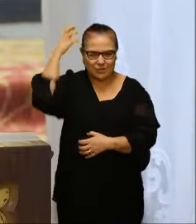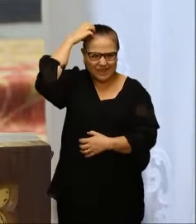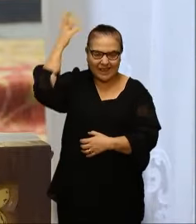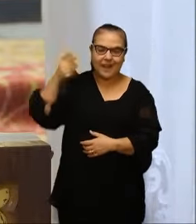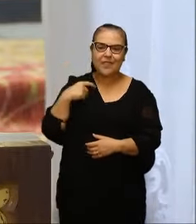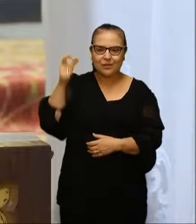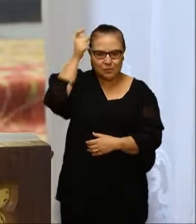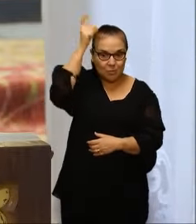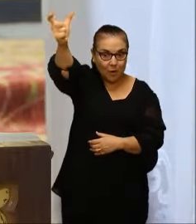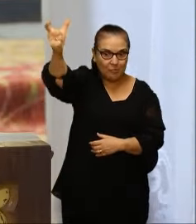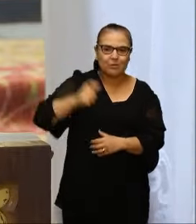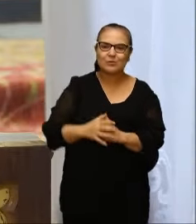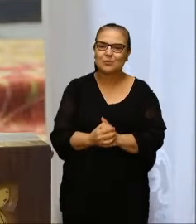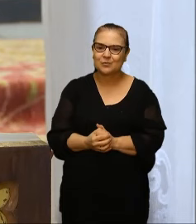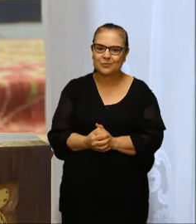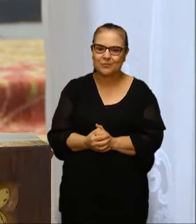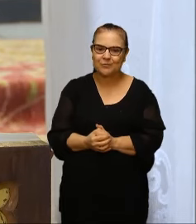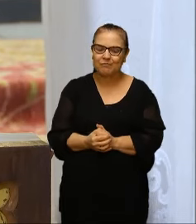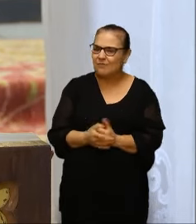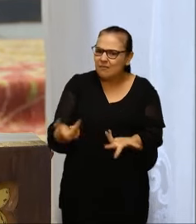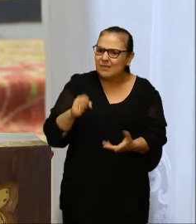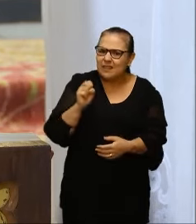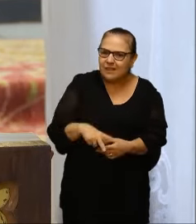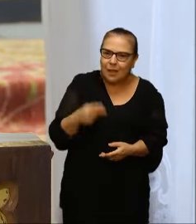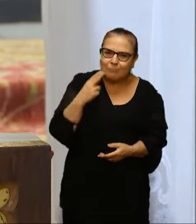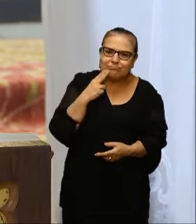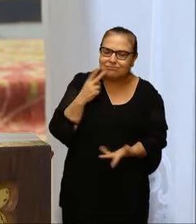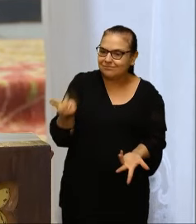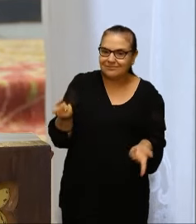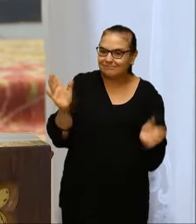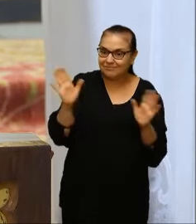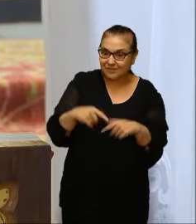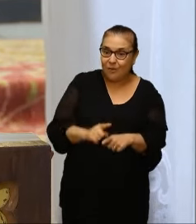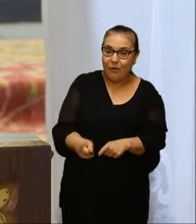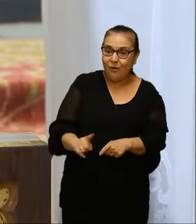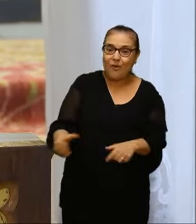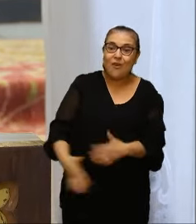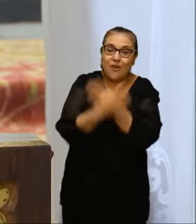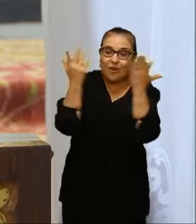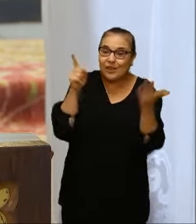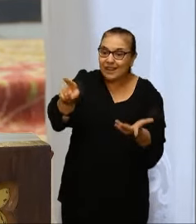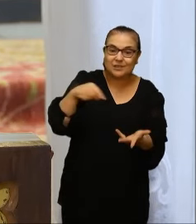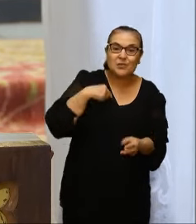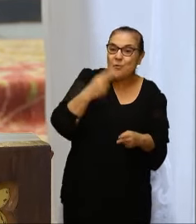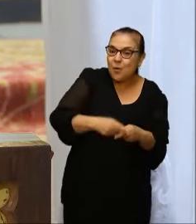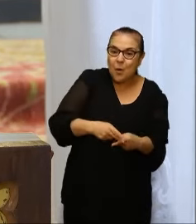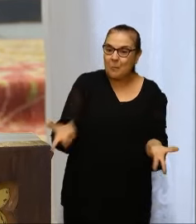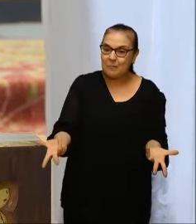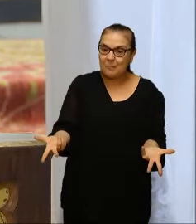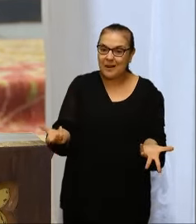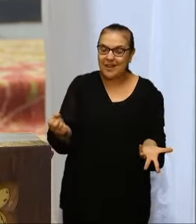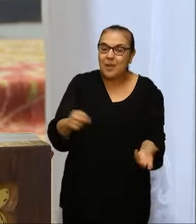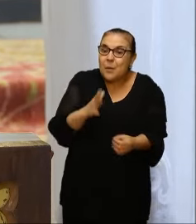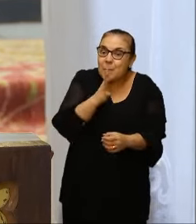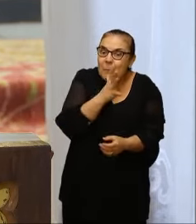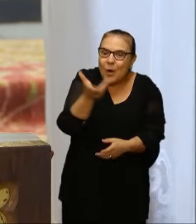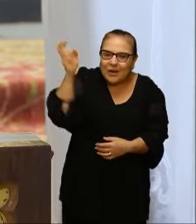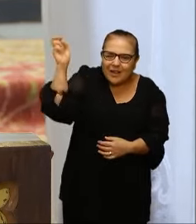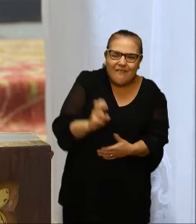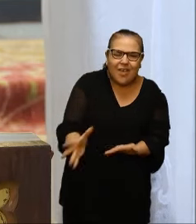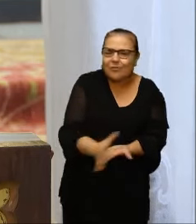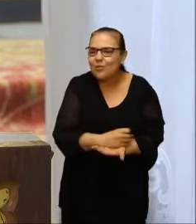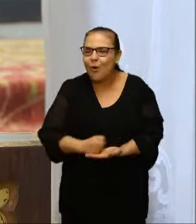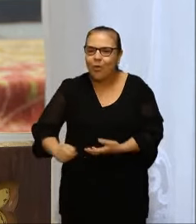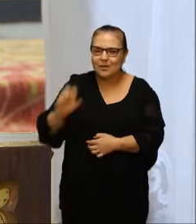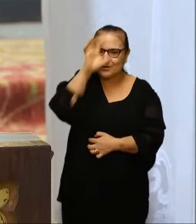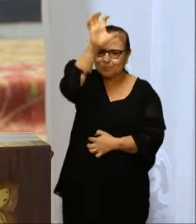los pueblos. ¿Quién no temerá y no dará gloria a tu nombre? Porque vendrán todas las